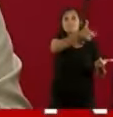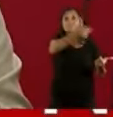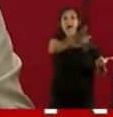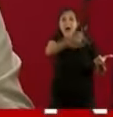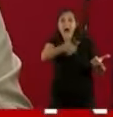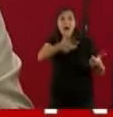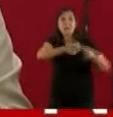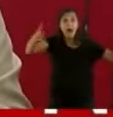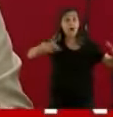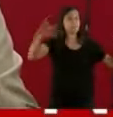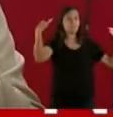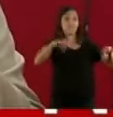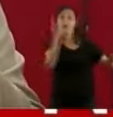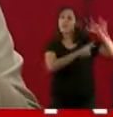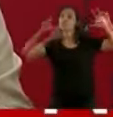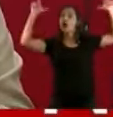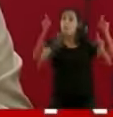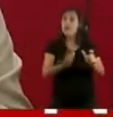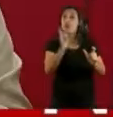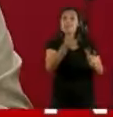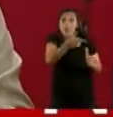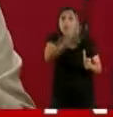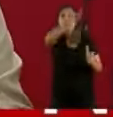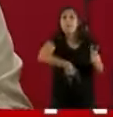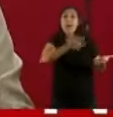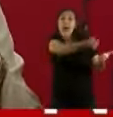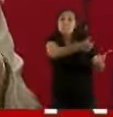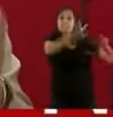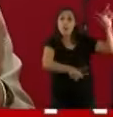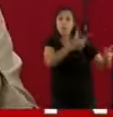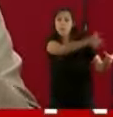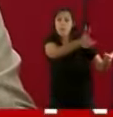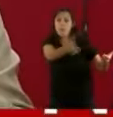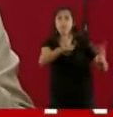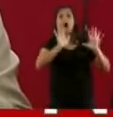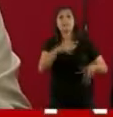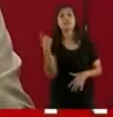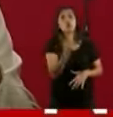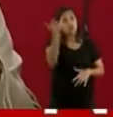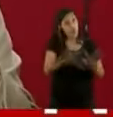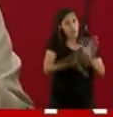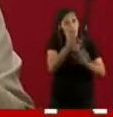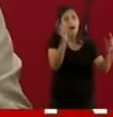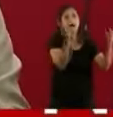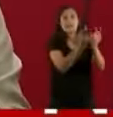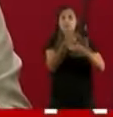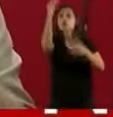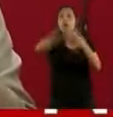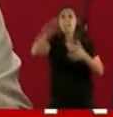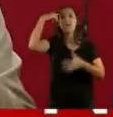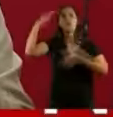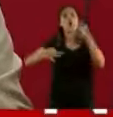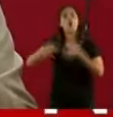han crecido y que atentan contra la vida de la gente. Para eso vamos a tener reuniones con los